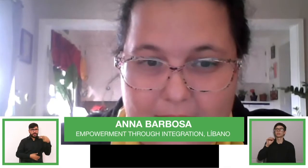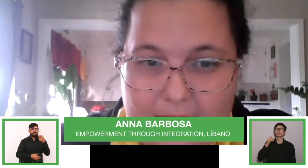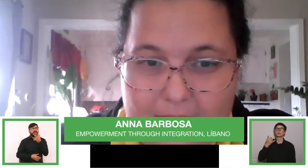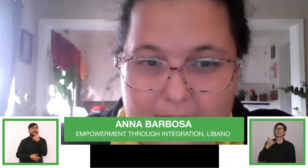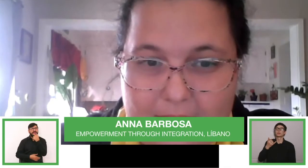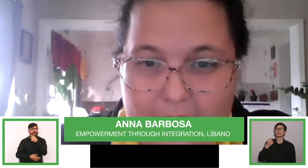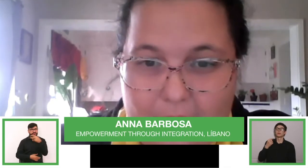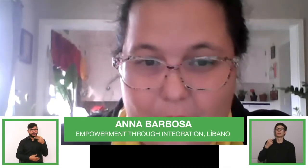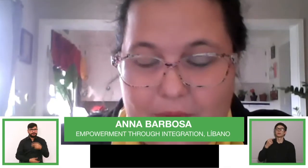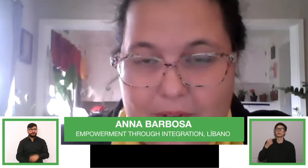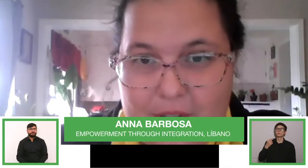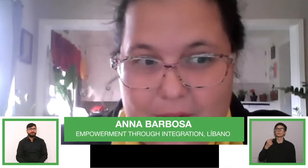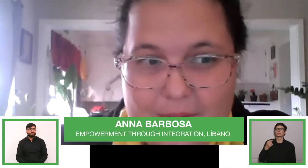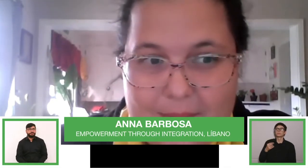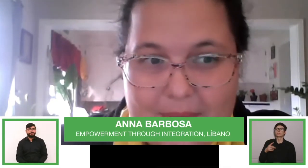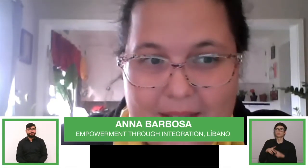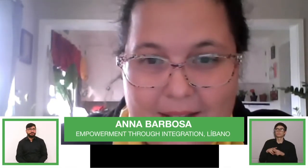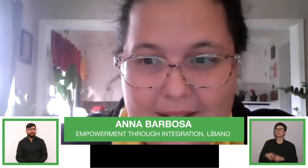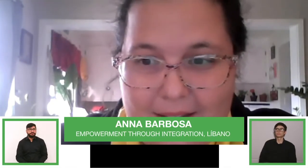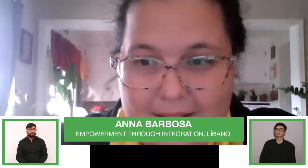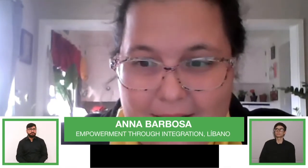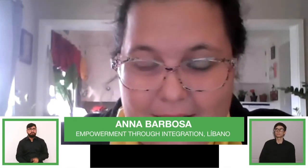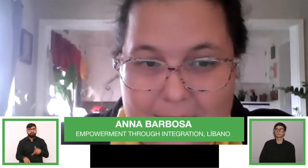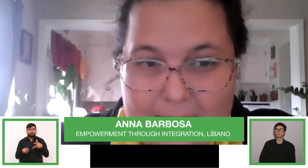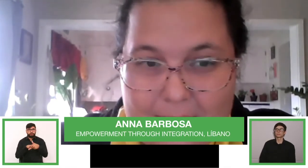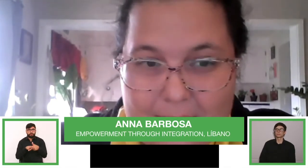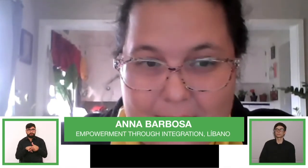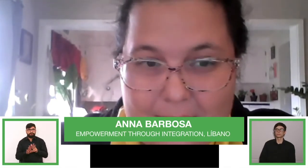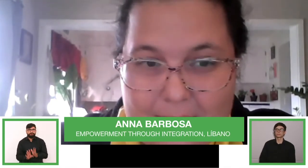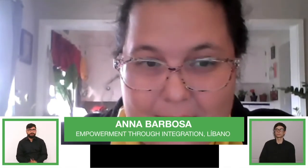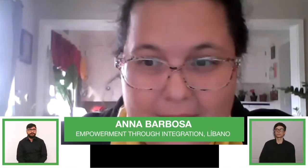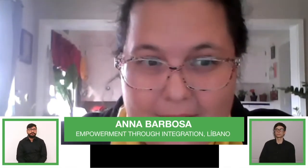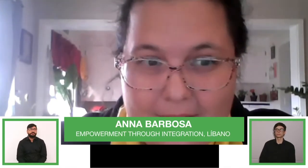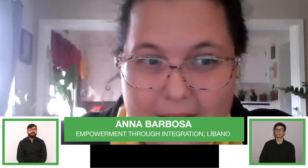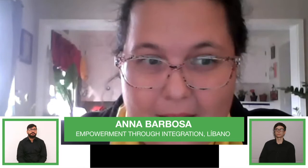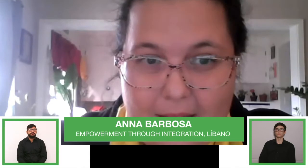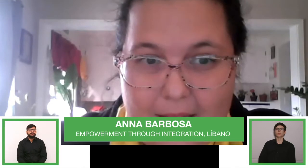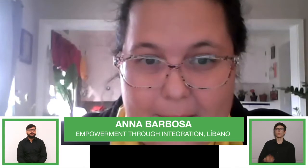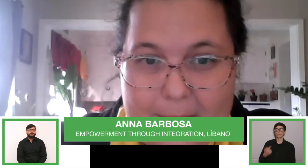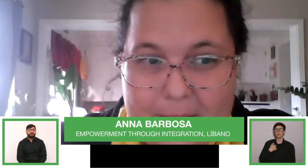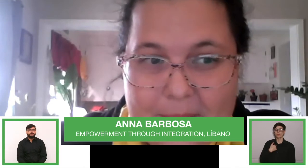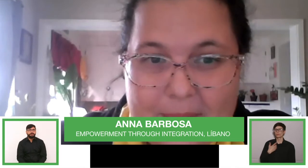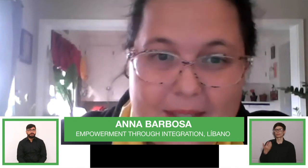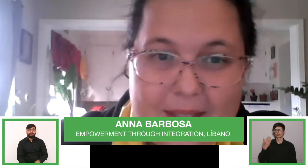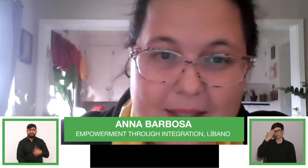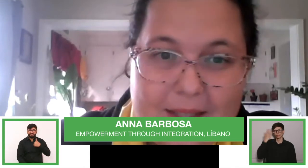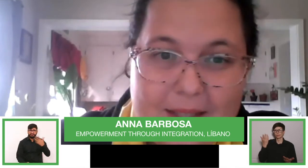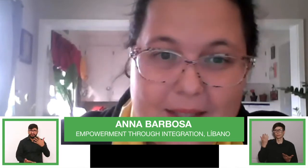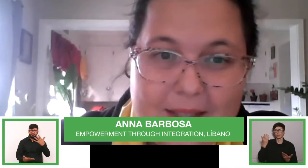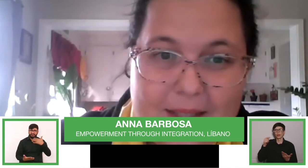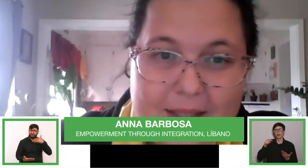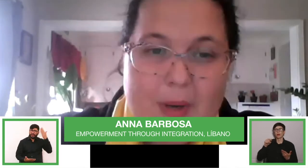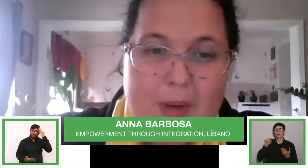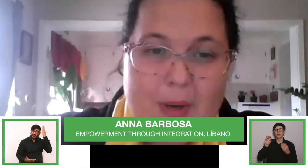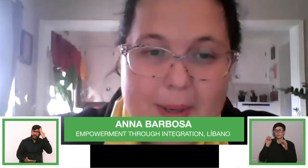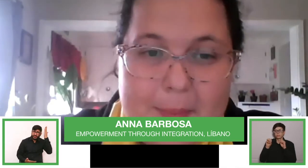especializado en aprendizaje a distancia para jóvenes no videntes.